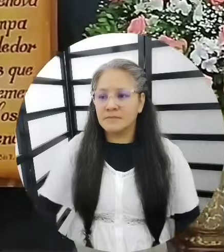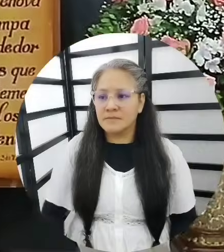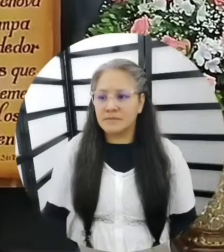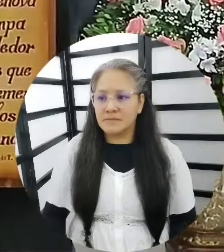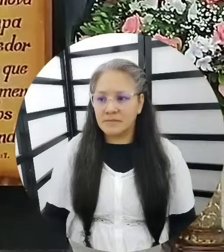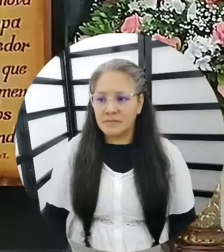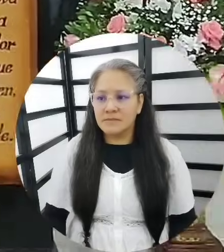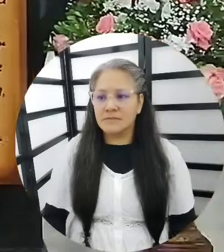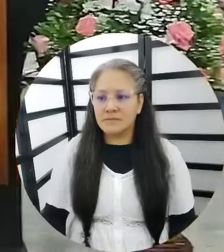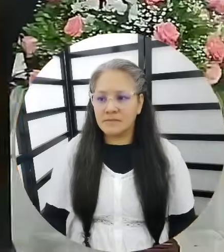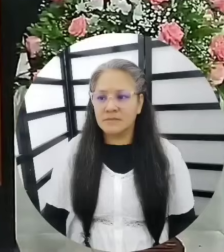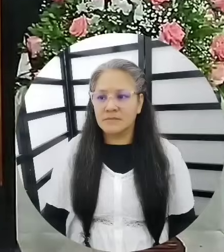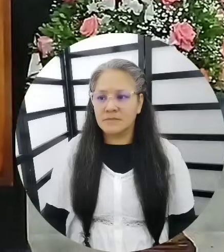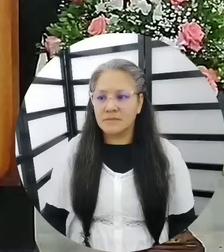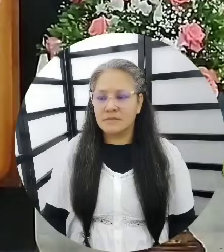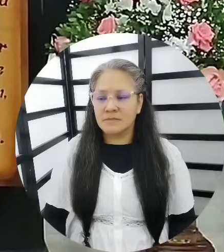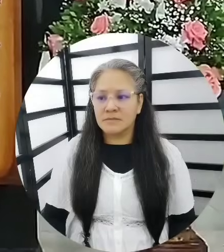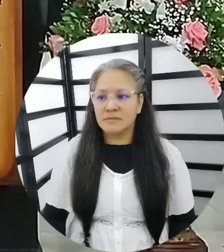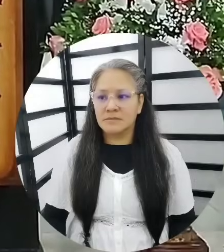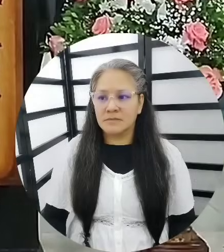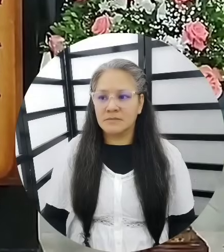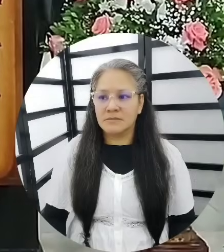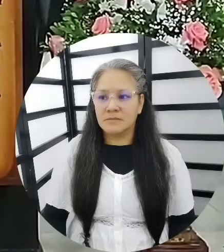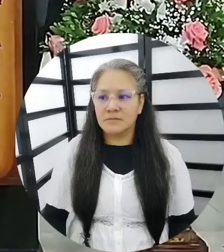Hay que ponerle el ojo.